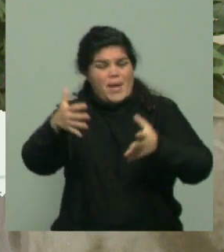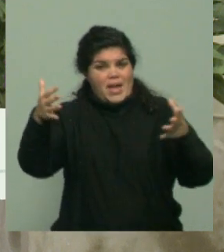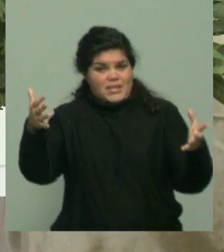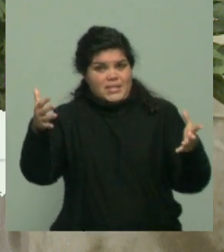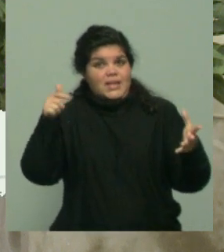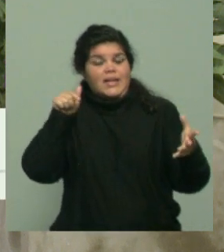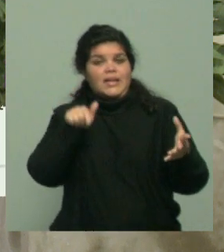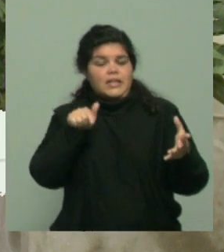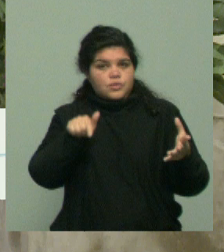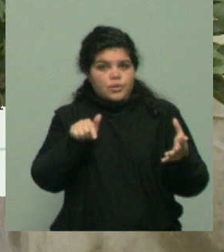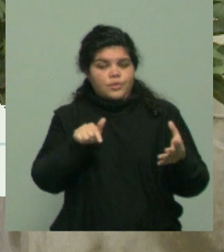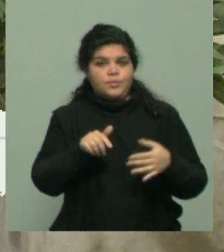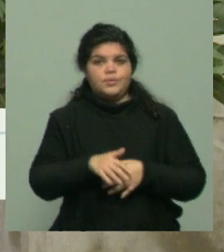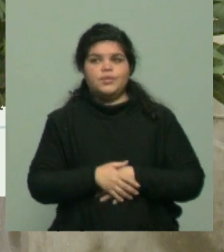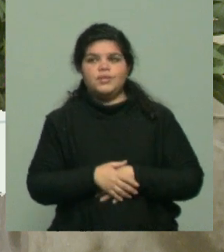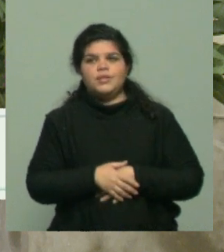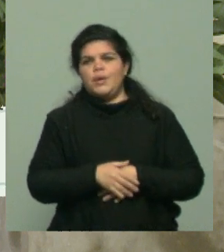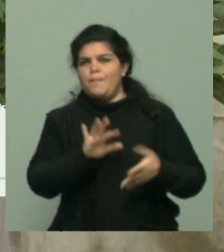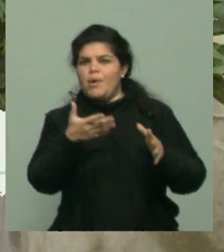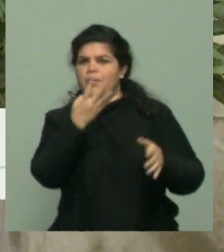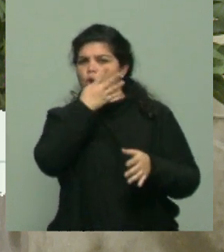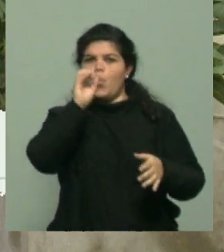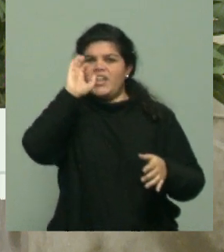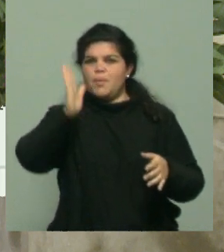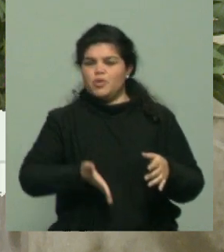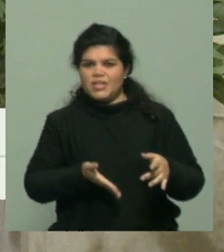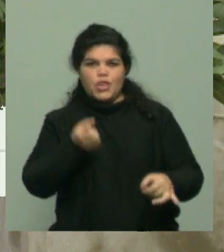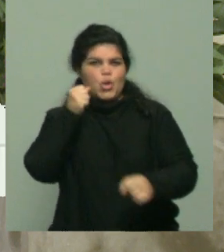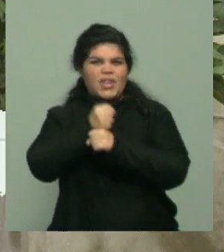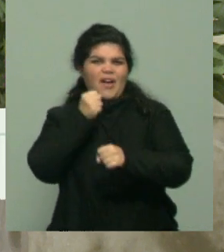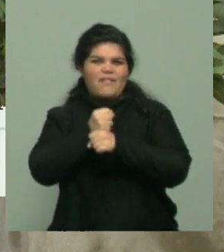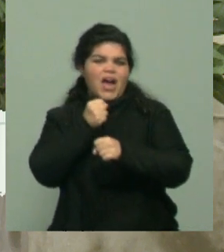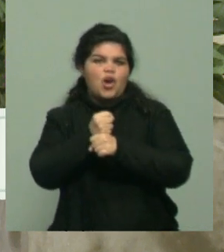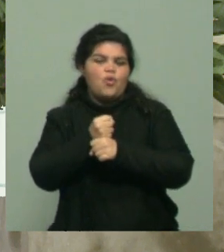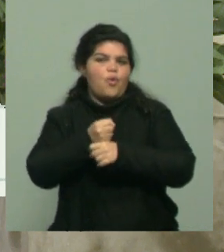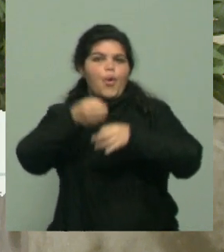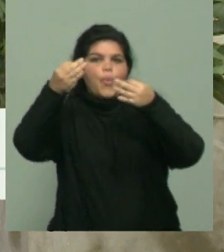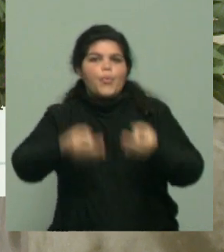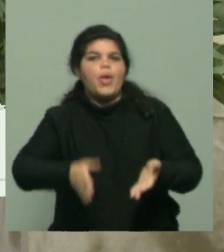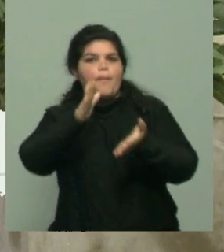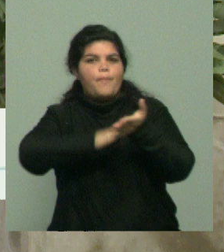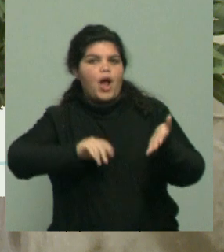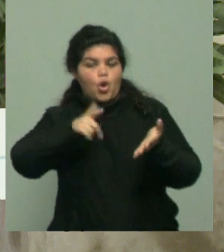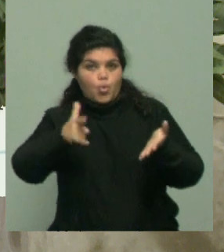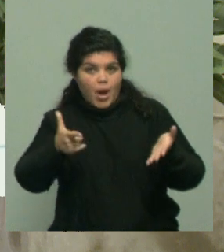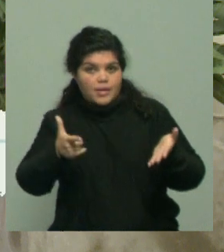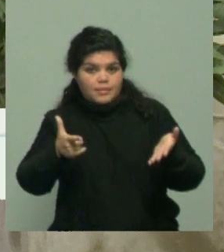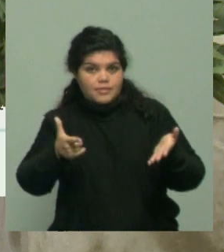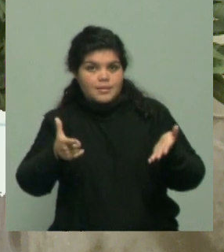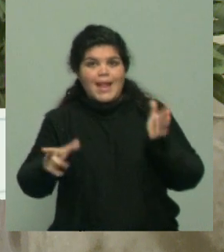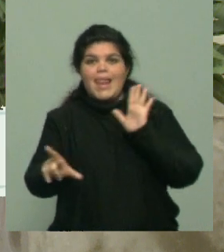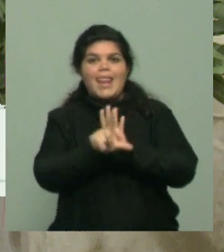diferencia que puede haber en las mediciones, estamos sin lugar a dudas arriba del 40% de informalidad laboral. Derogar esto lisa y